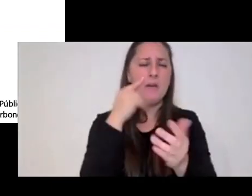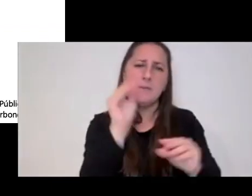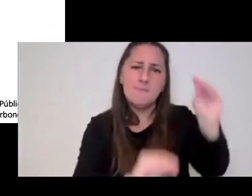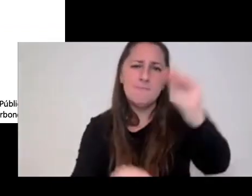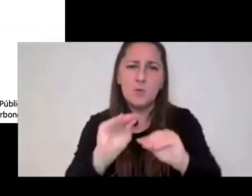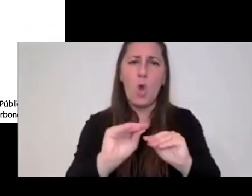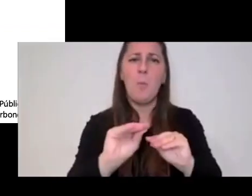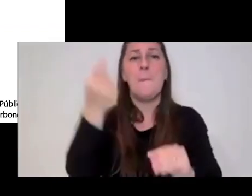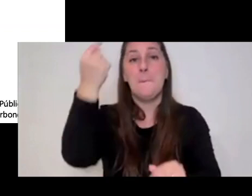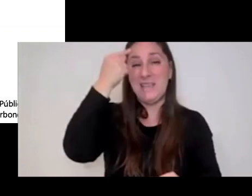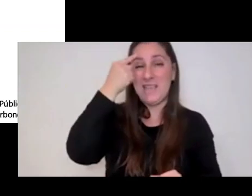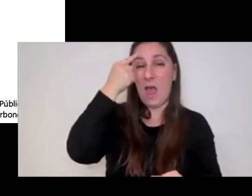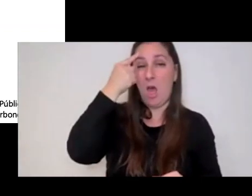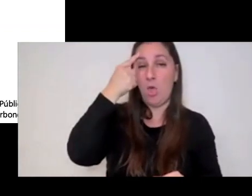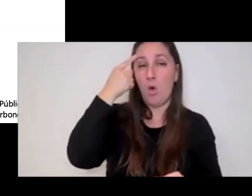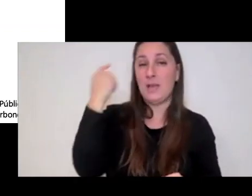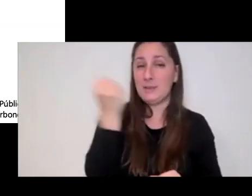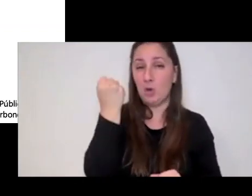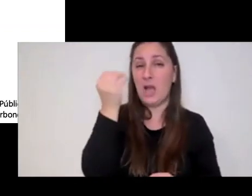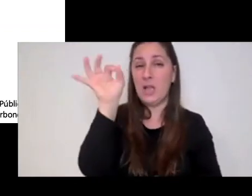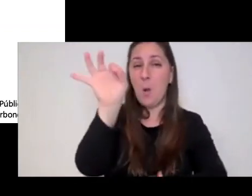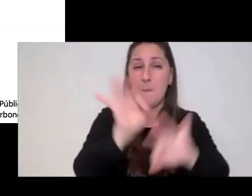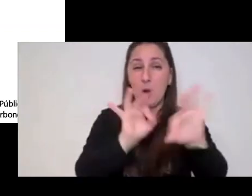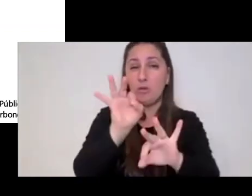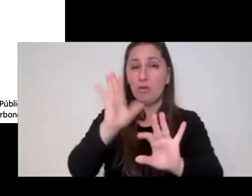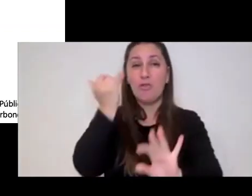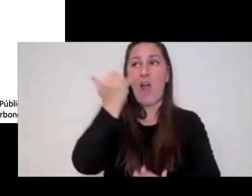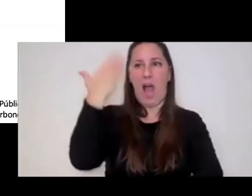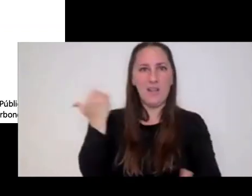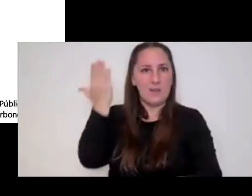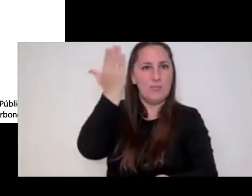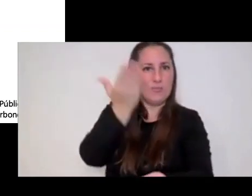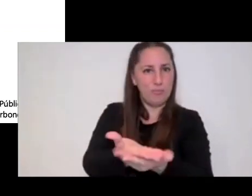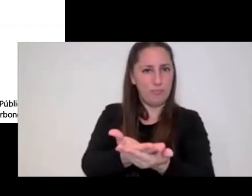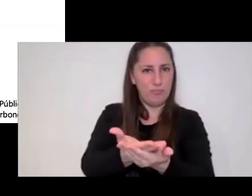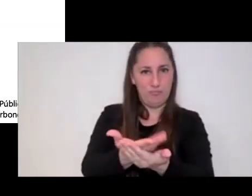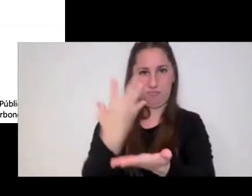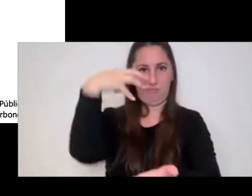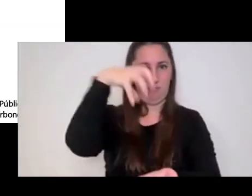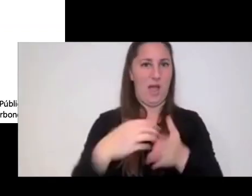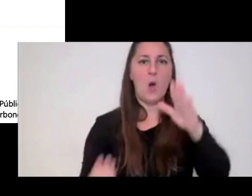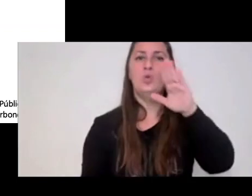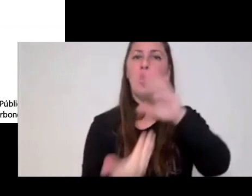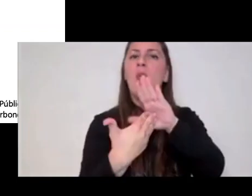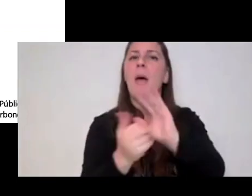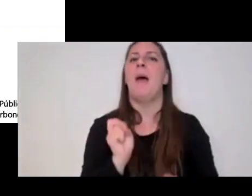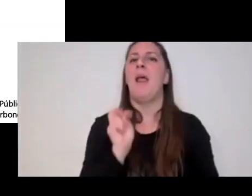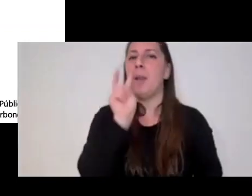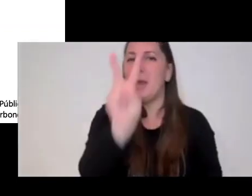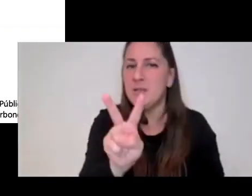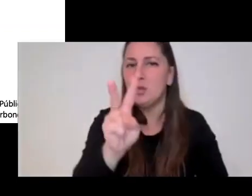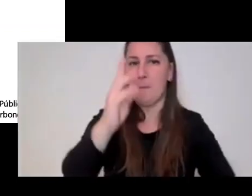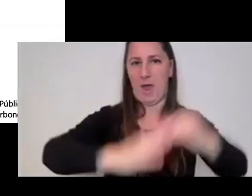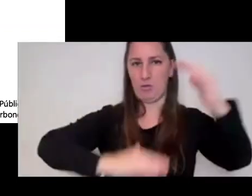considerando el proyecto que se presentó ante la autoridad local para habilitar ese proyecto, ¿sí? Y tiene